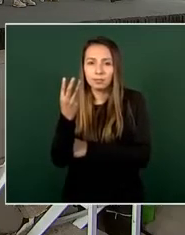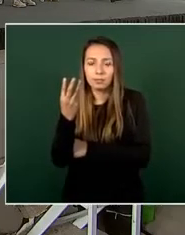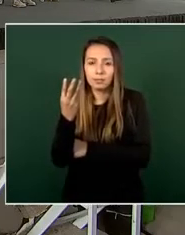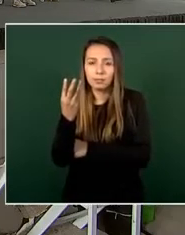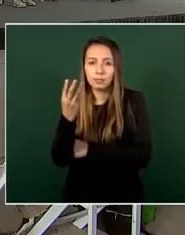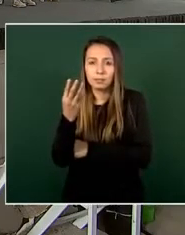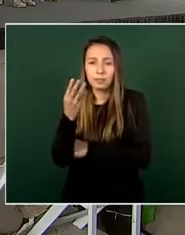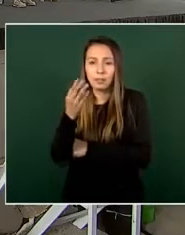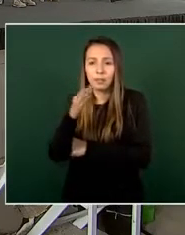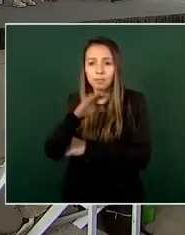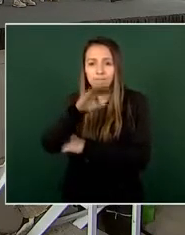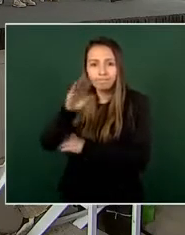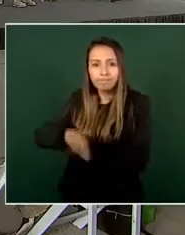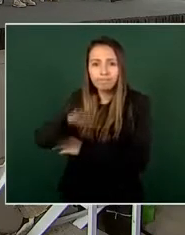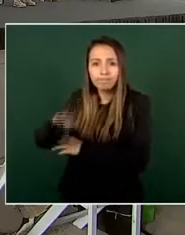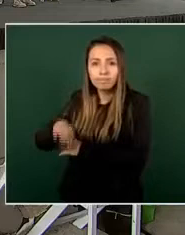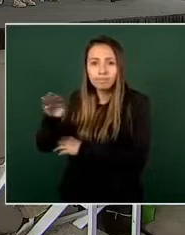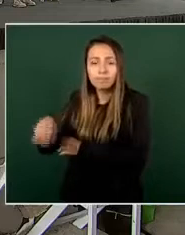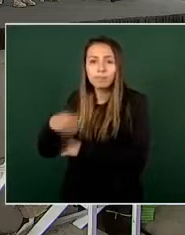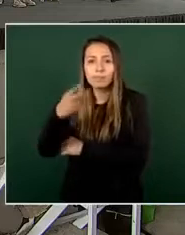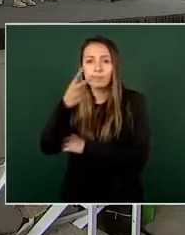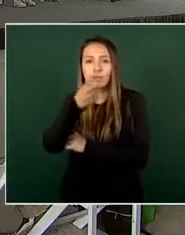fallecidos 212